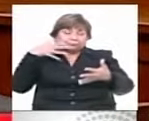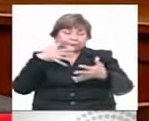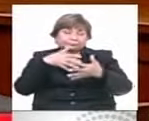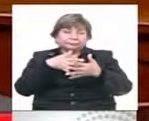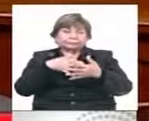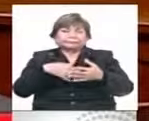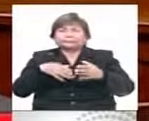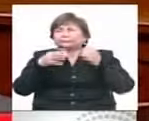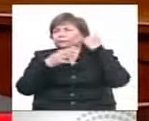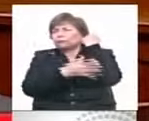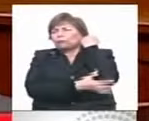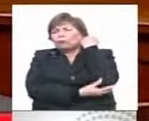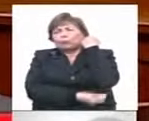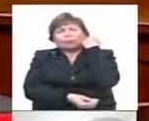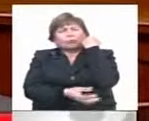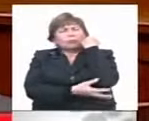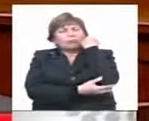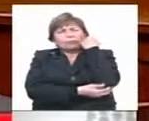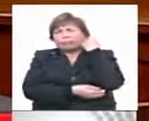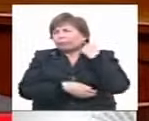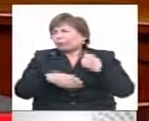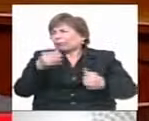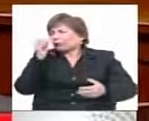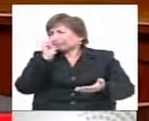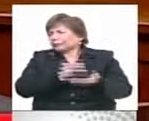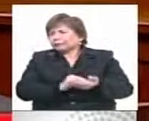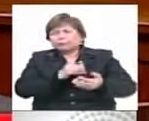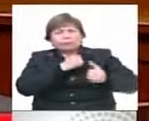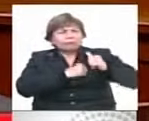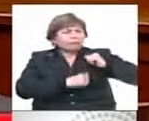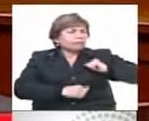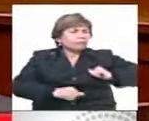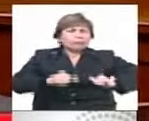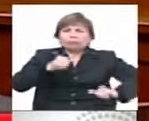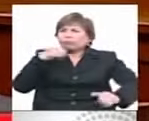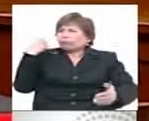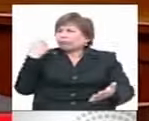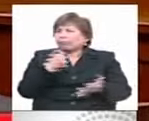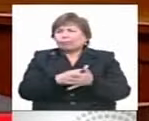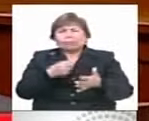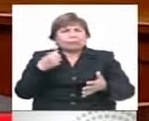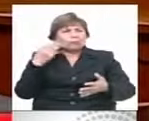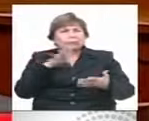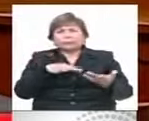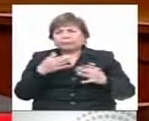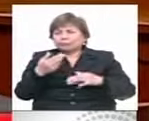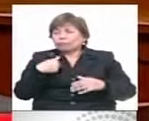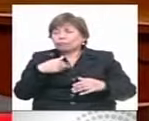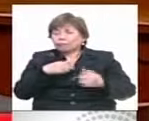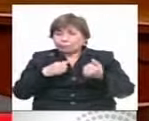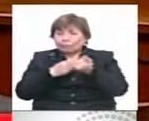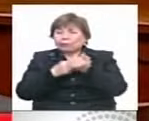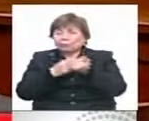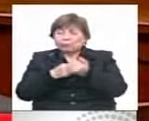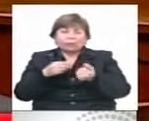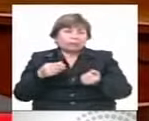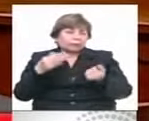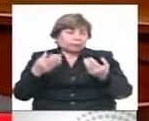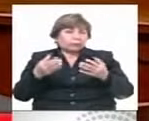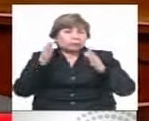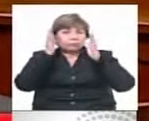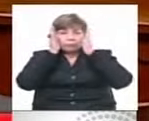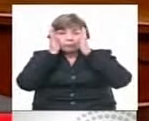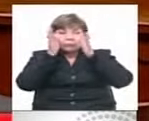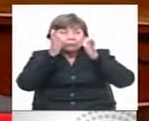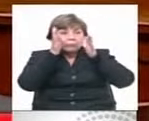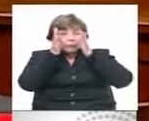en situación de pobreza son quienes han sufrido las mayores consecuencias. Por ello, seguiremos fortaleciendo la atención